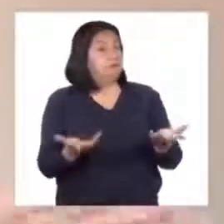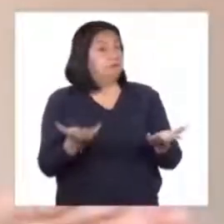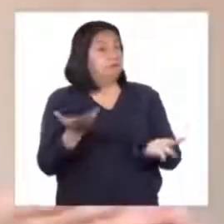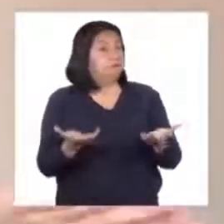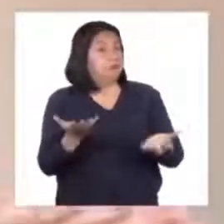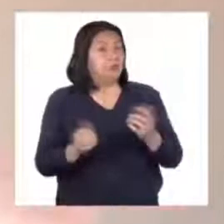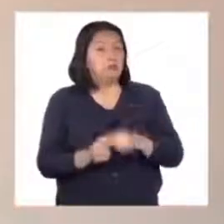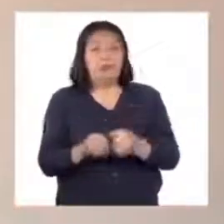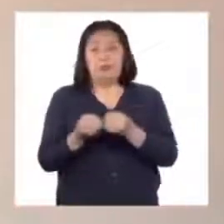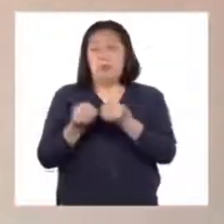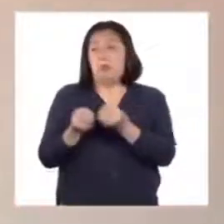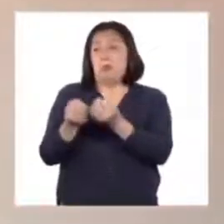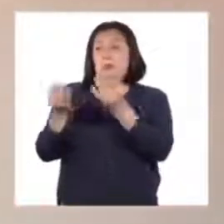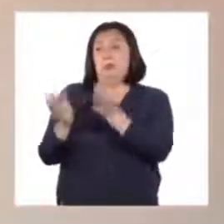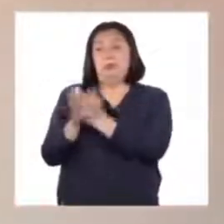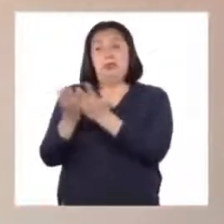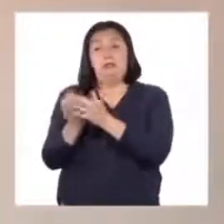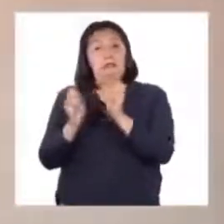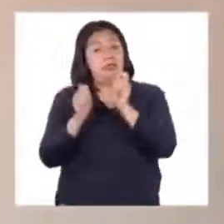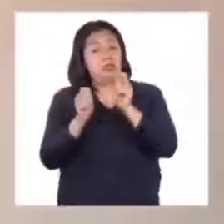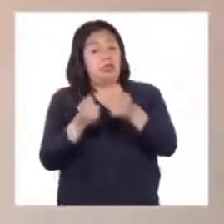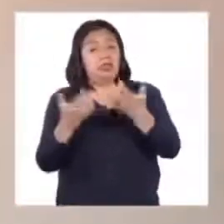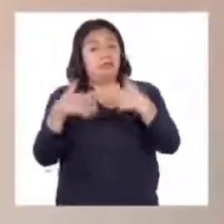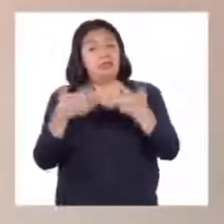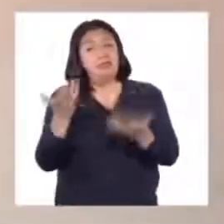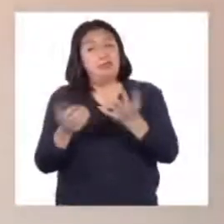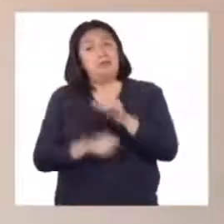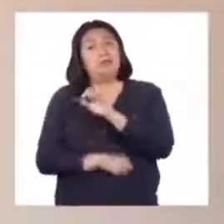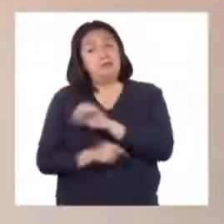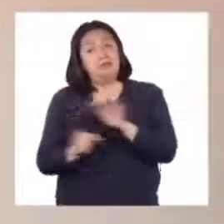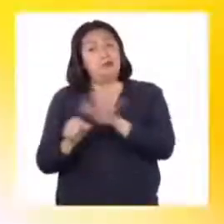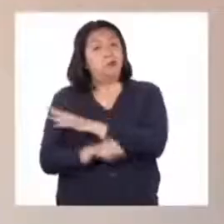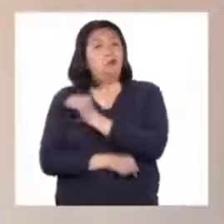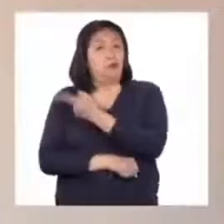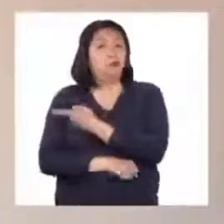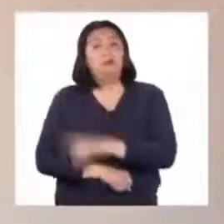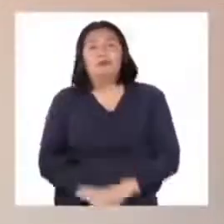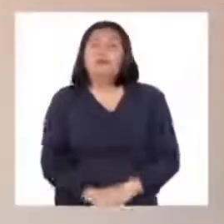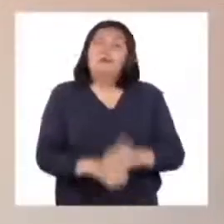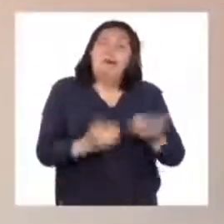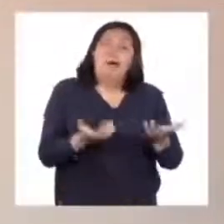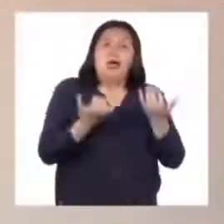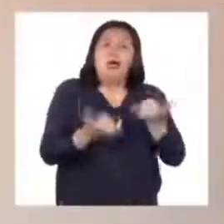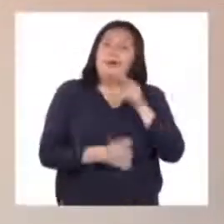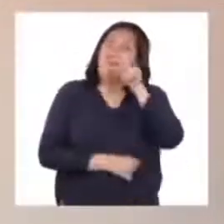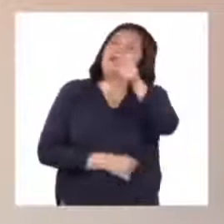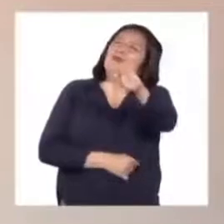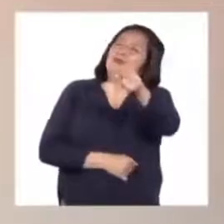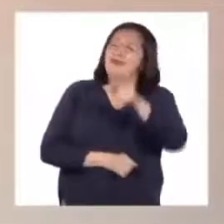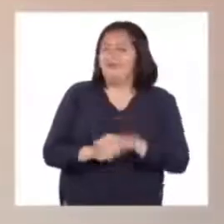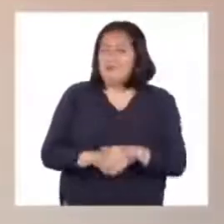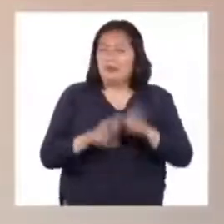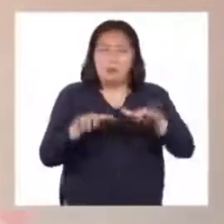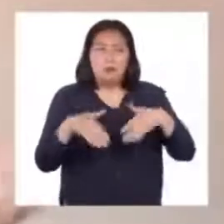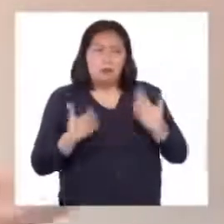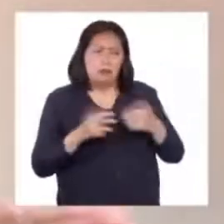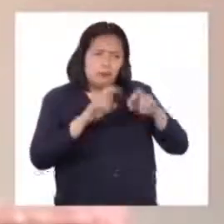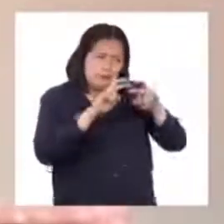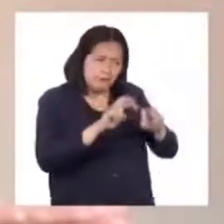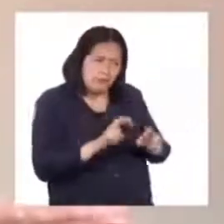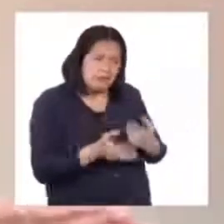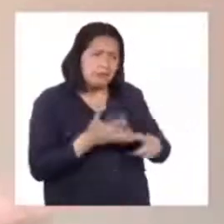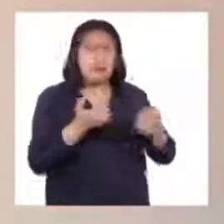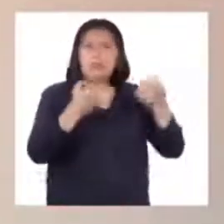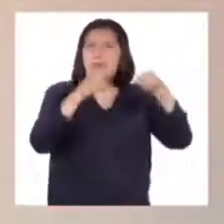Posiblemente la cantidad de libros que done la empresa sea esa. Ahora te toca a ti. Puedes investigar sobre